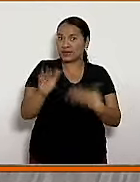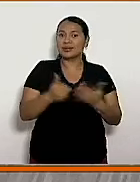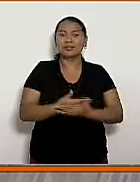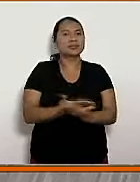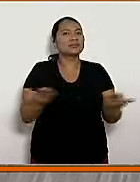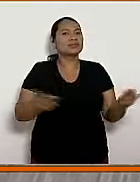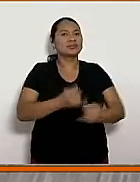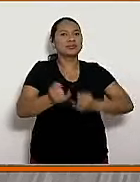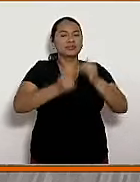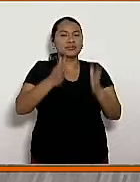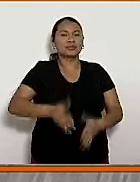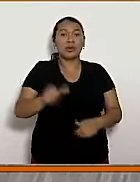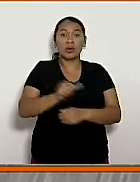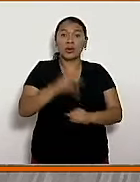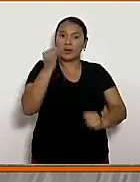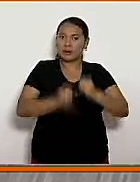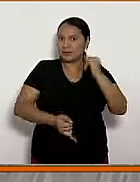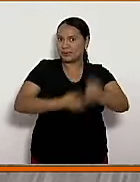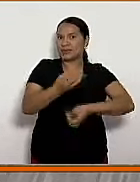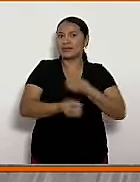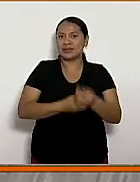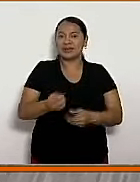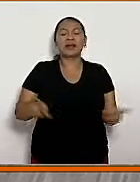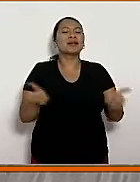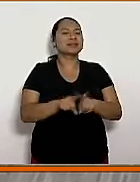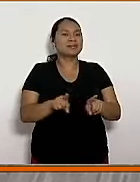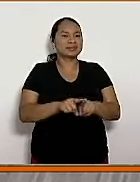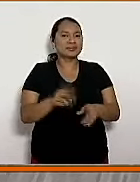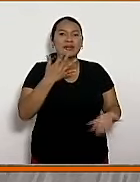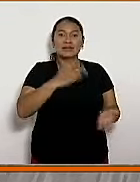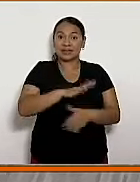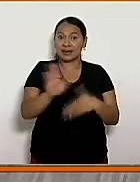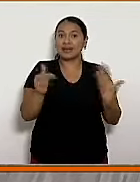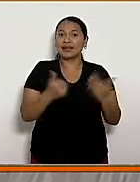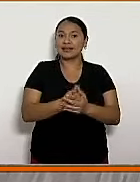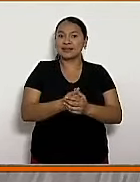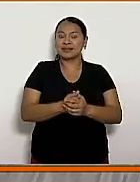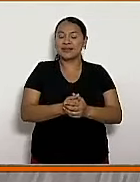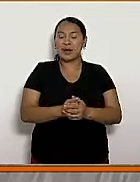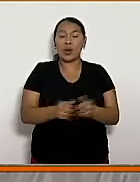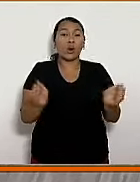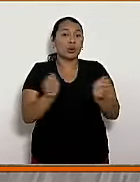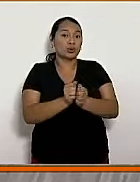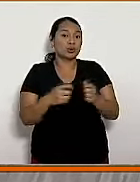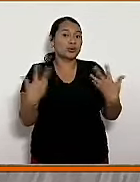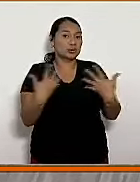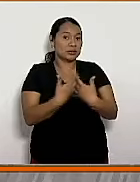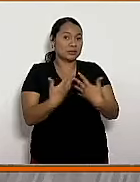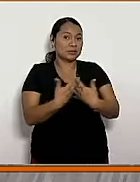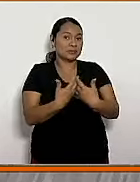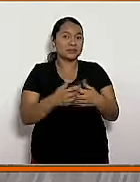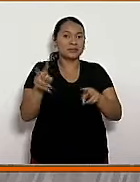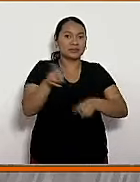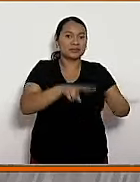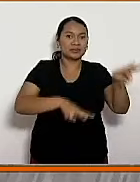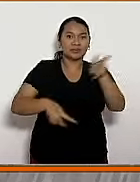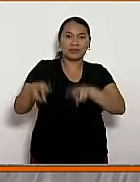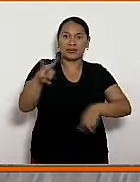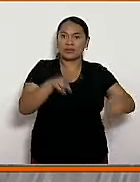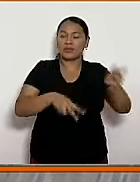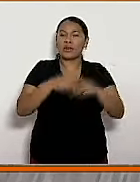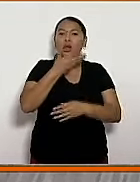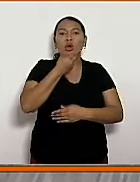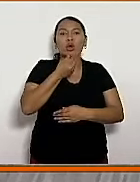Y en este último sorteo no será la excepción, Kenia, pero tampoco estamos solas del todo porque nos acompaña nuestro notario, quien le da transparencia a